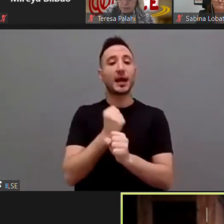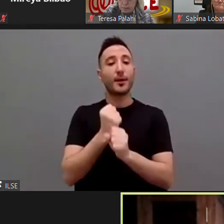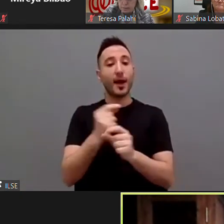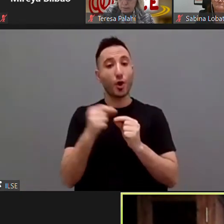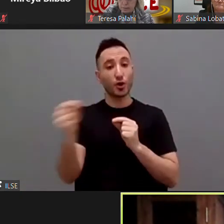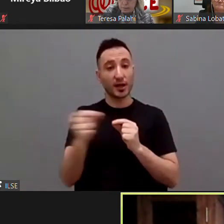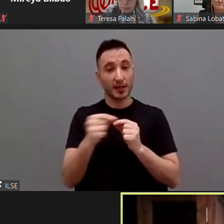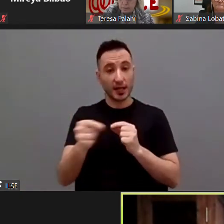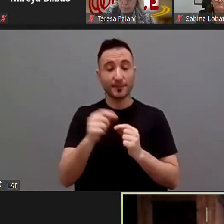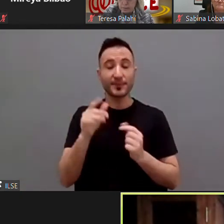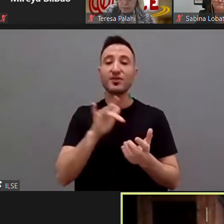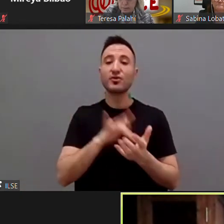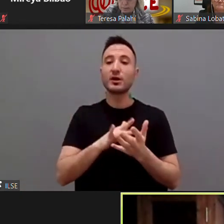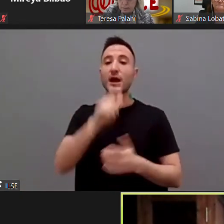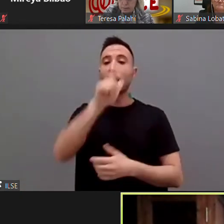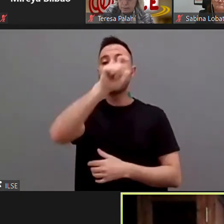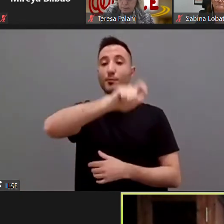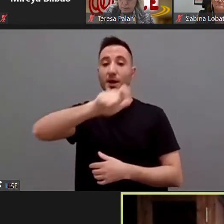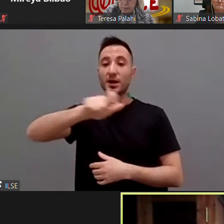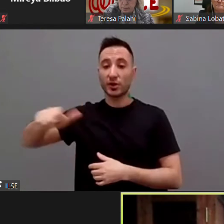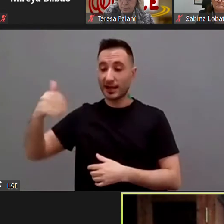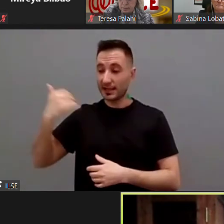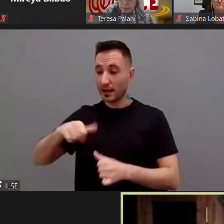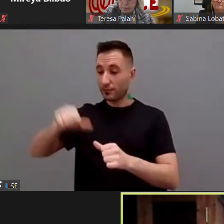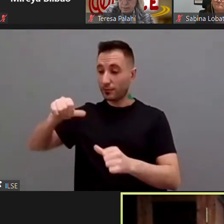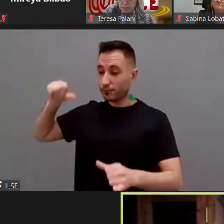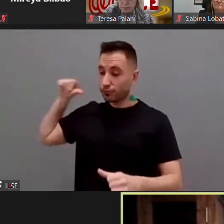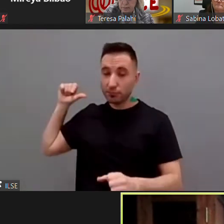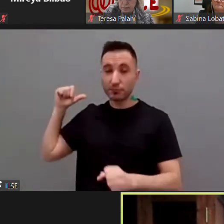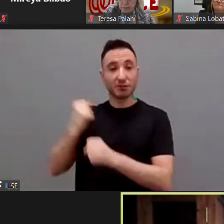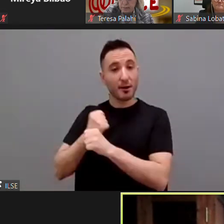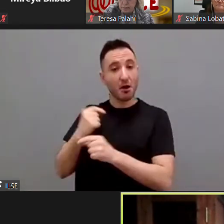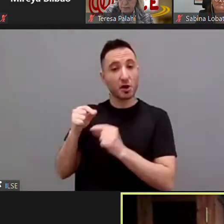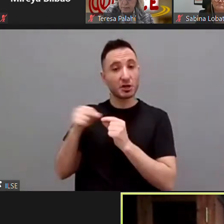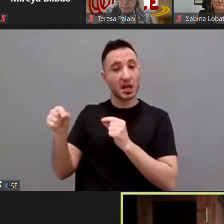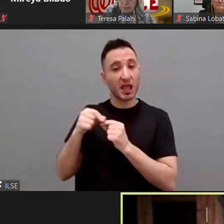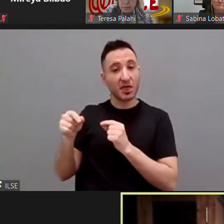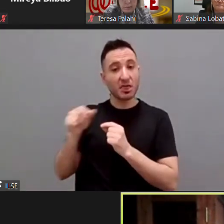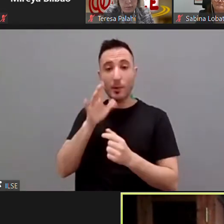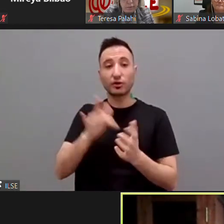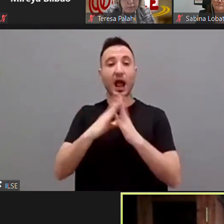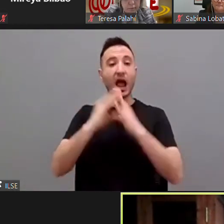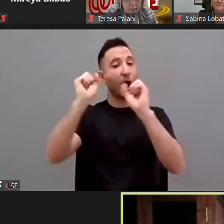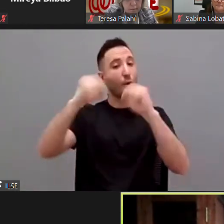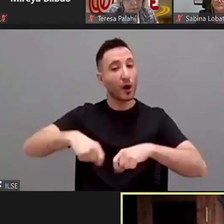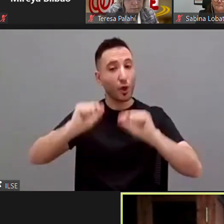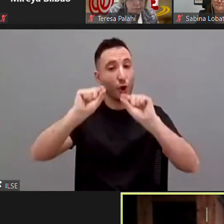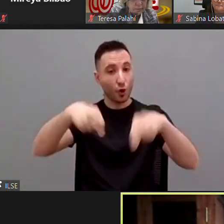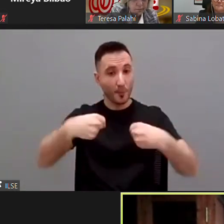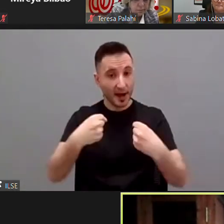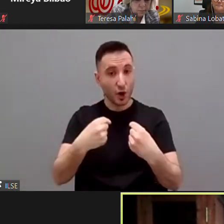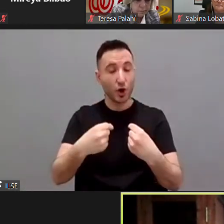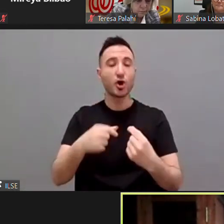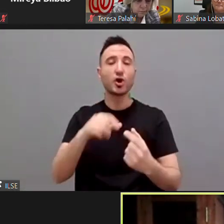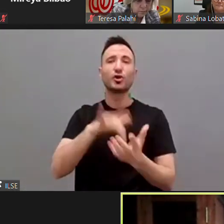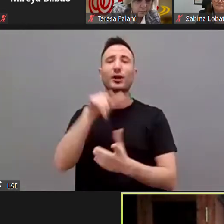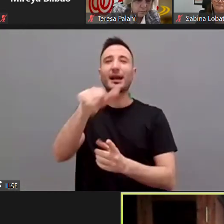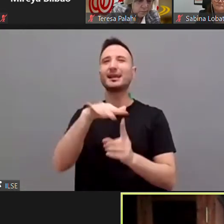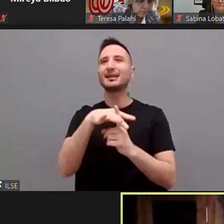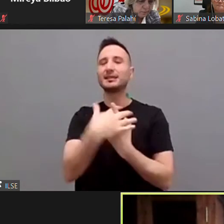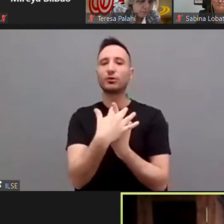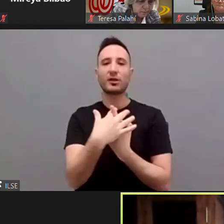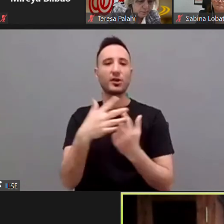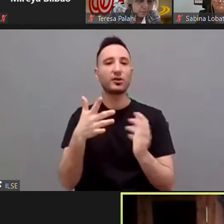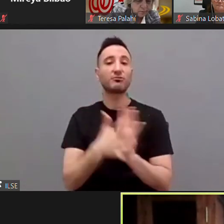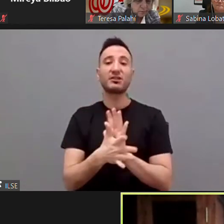las personas que ya venían realizando trabajo a distancia anteriormente, por acuerdo o convenio, en este caso, no pierde la